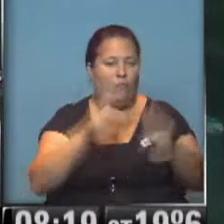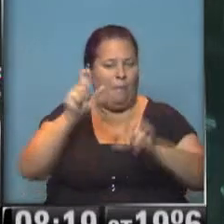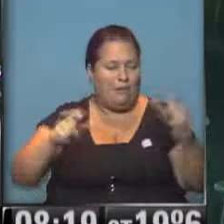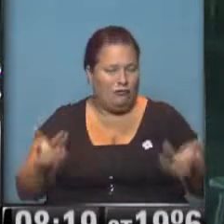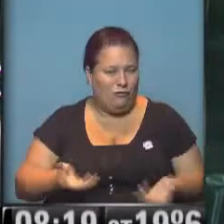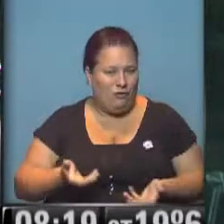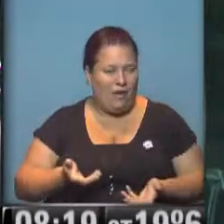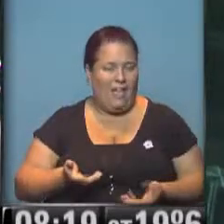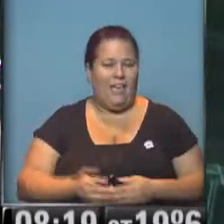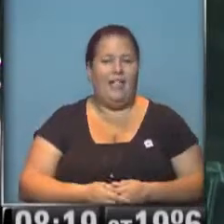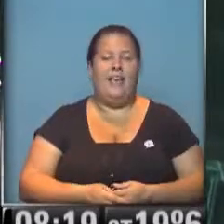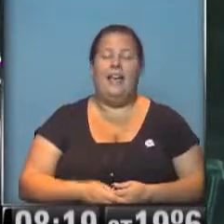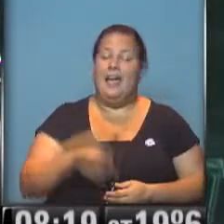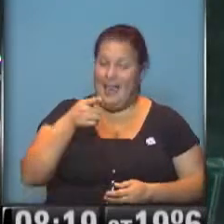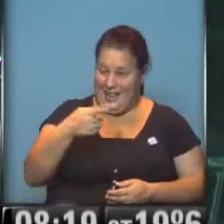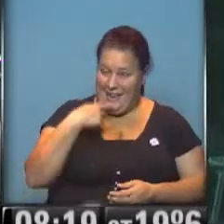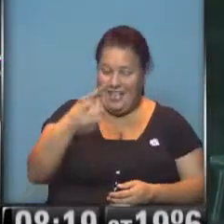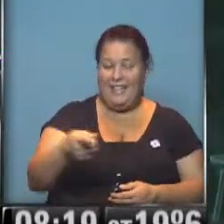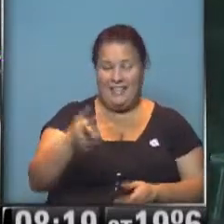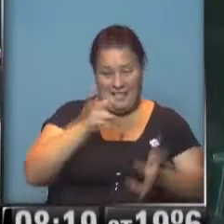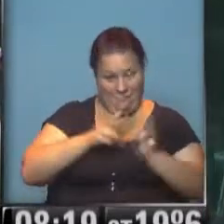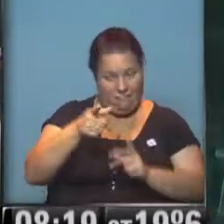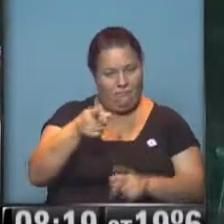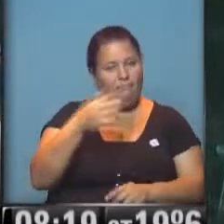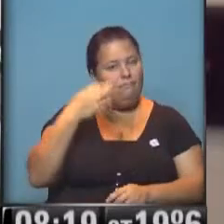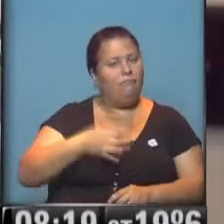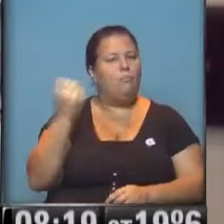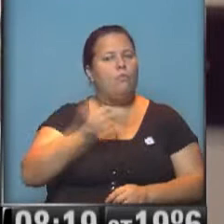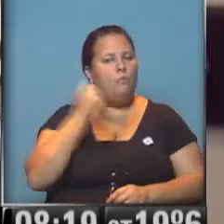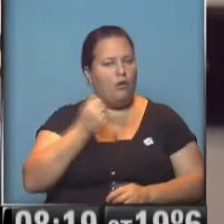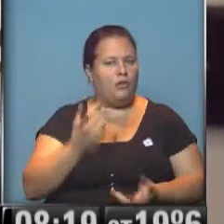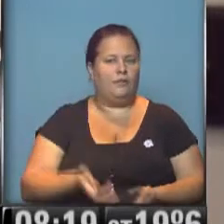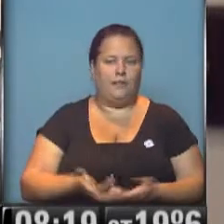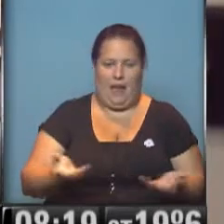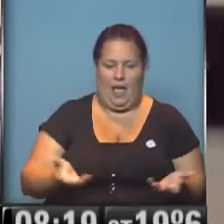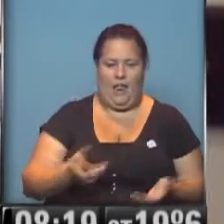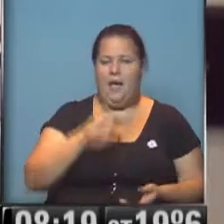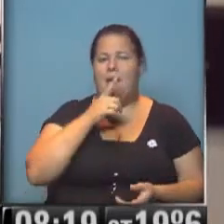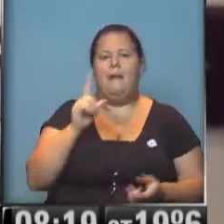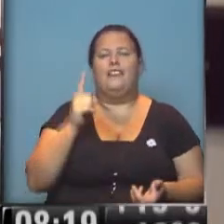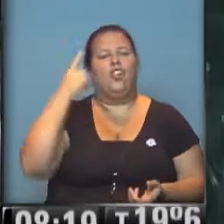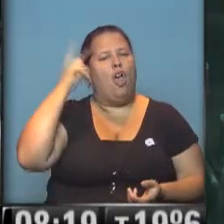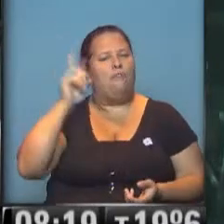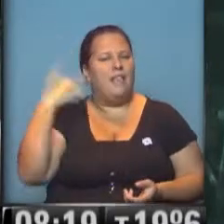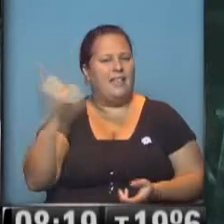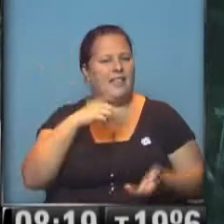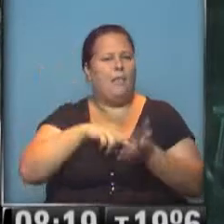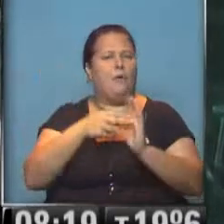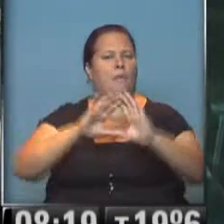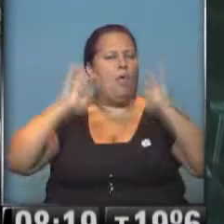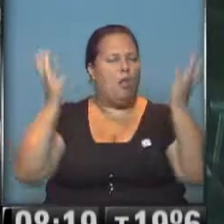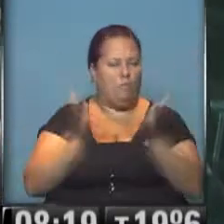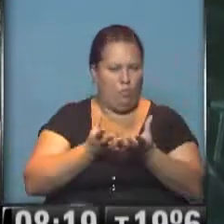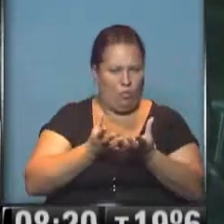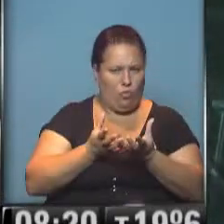es eso que acabas de decir es una enseñanza muy importante que no parece subrayada de la de la crisis internacional